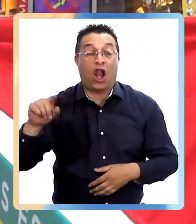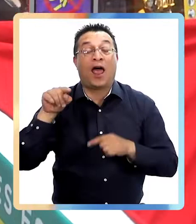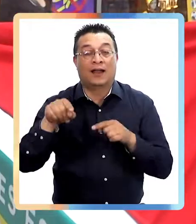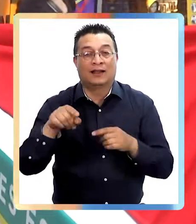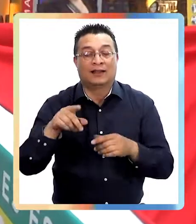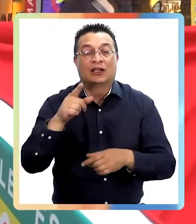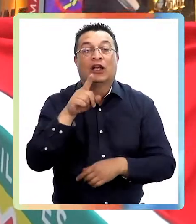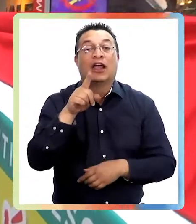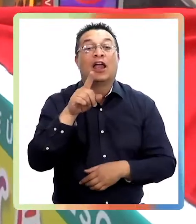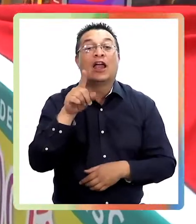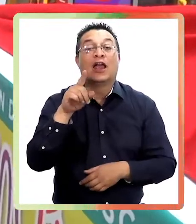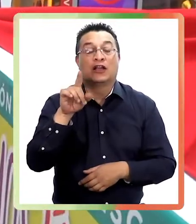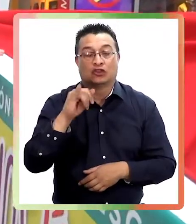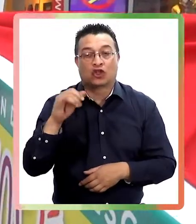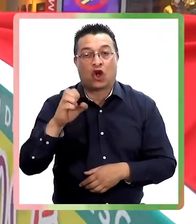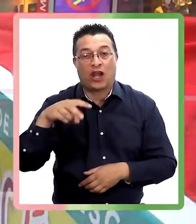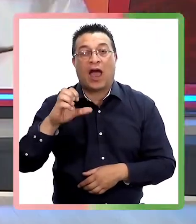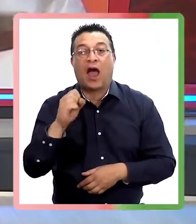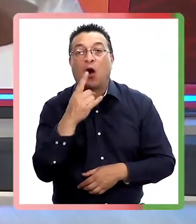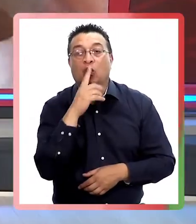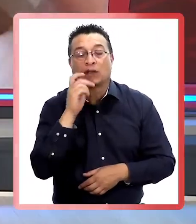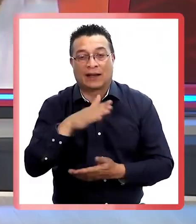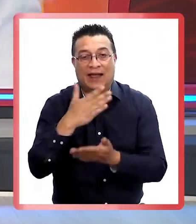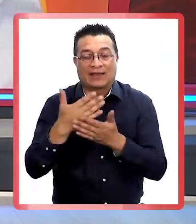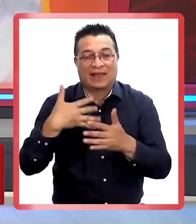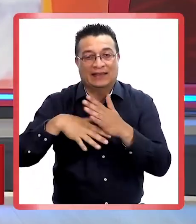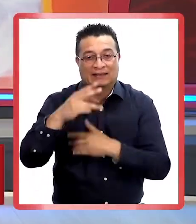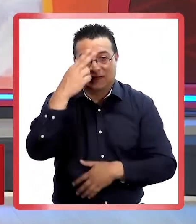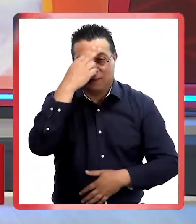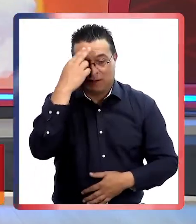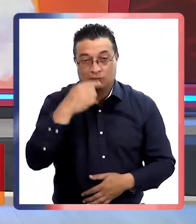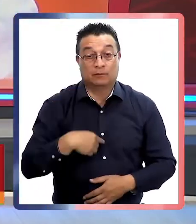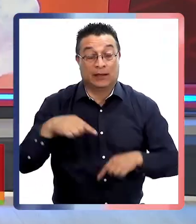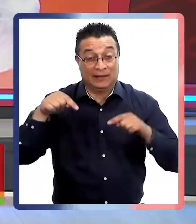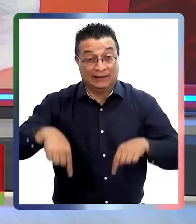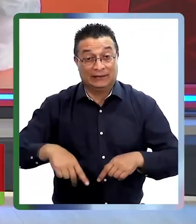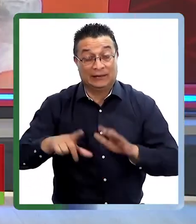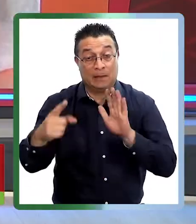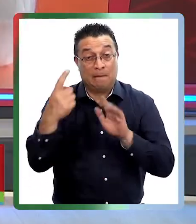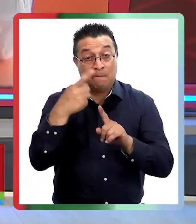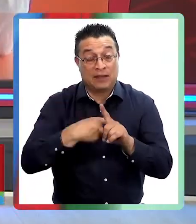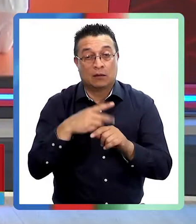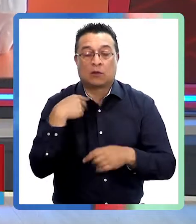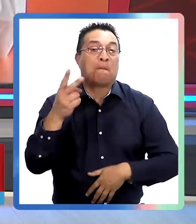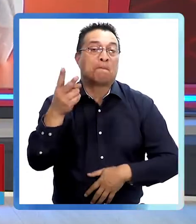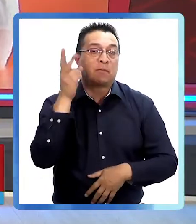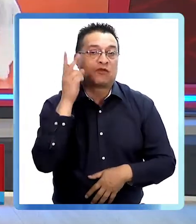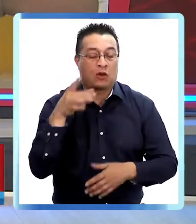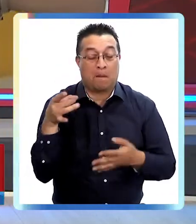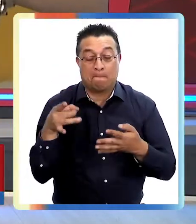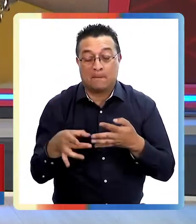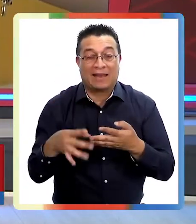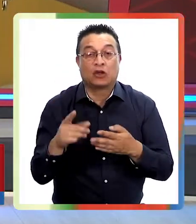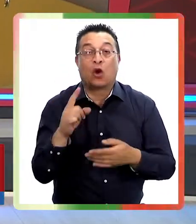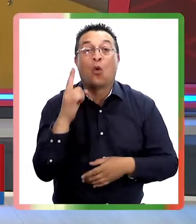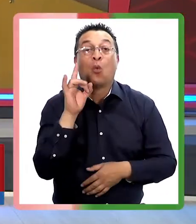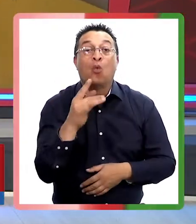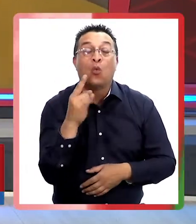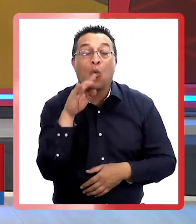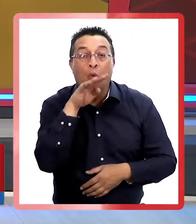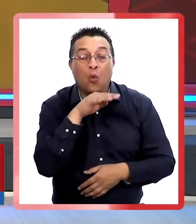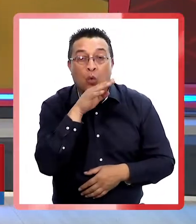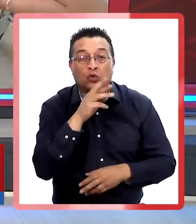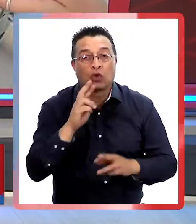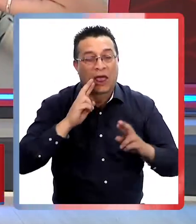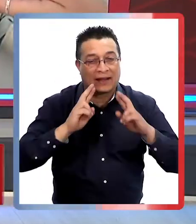Austral hasta el 15 de marzo. Este mes entró en vigencia la ley que prohíbe los plásticos de un solo uso en los restaurantes.